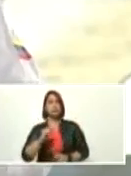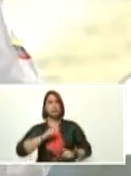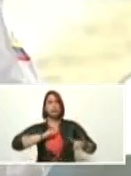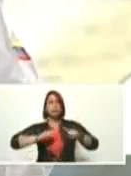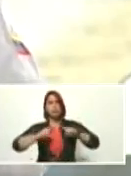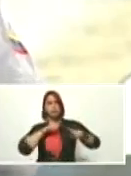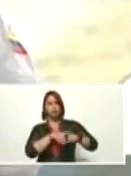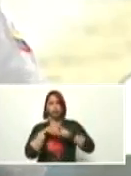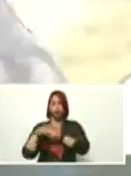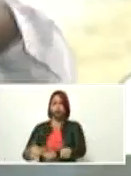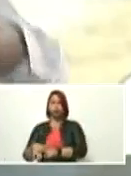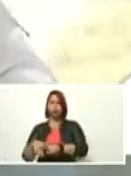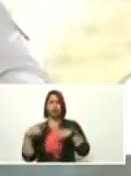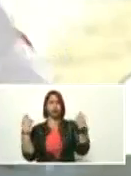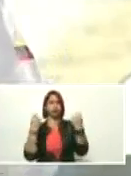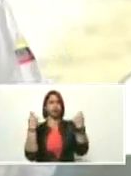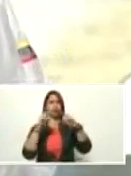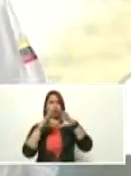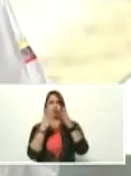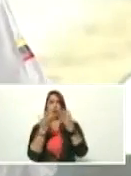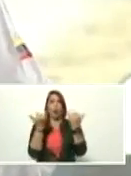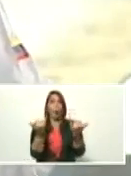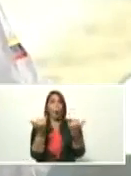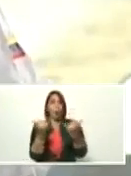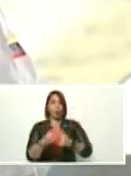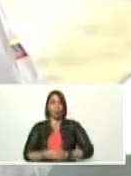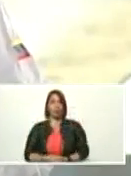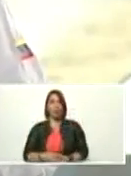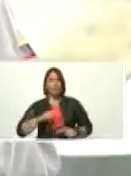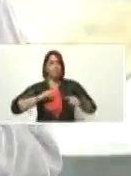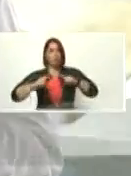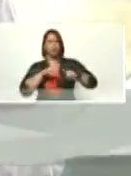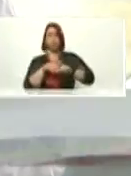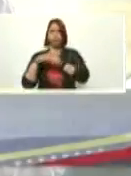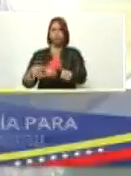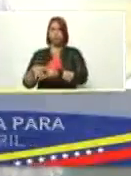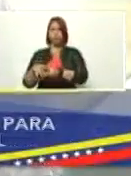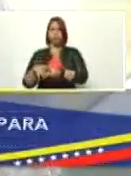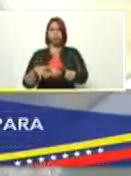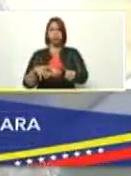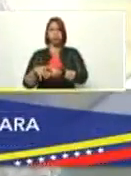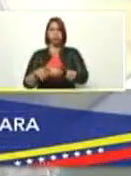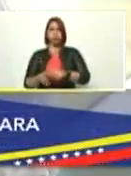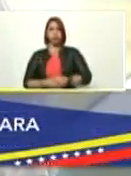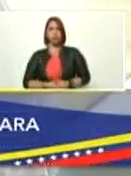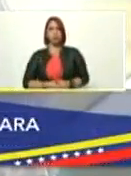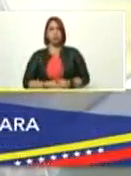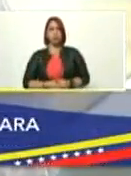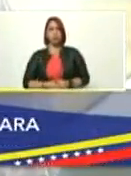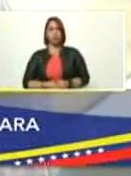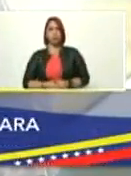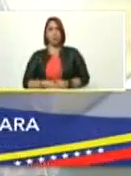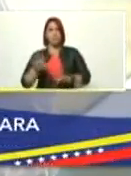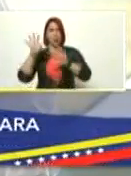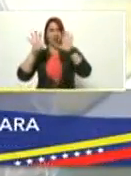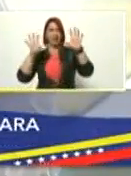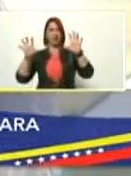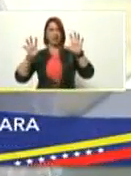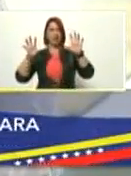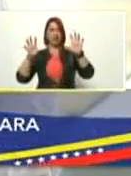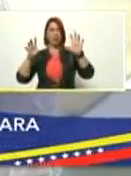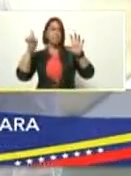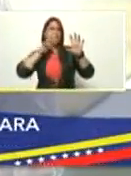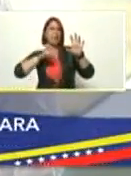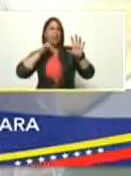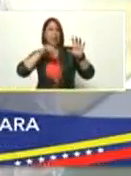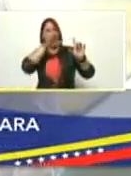dictadura mediática en el mundo, es en este momento. La dictadura mediática de Occidente, con sus mentiras